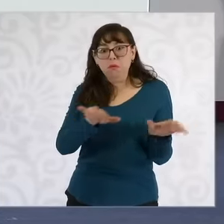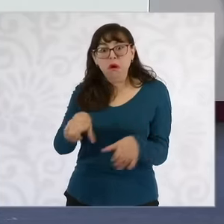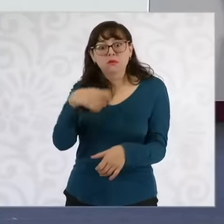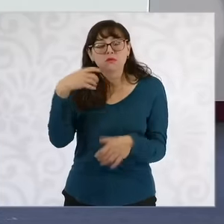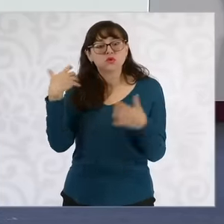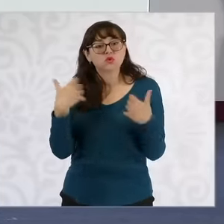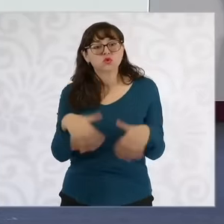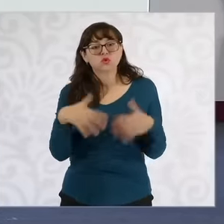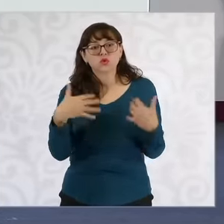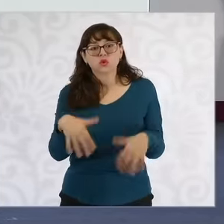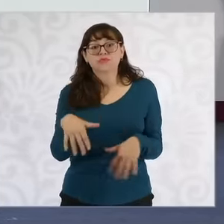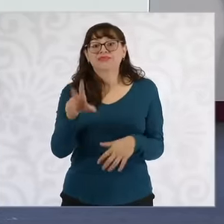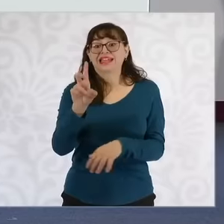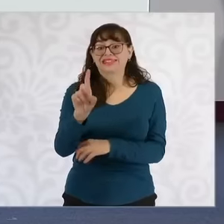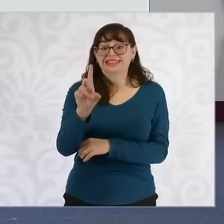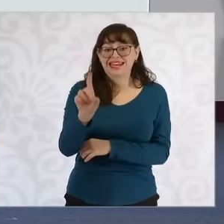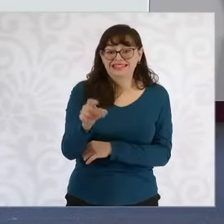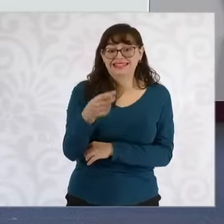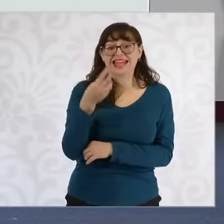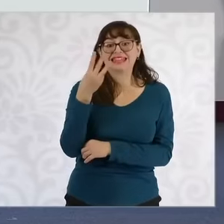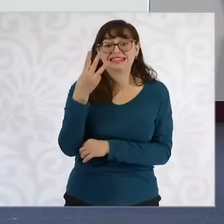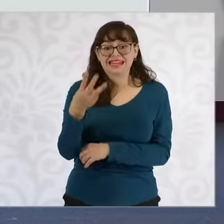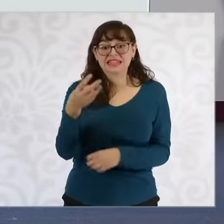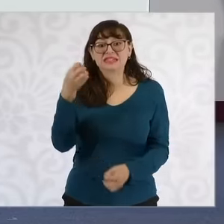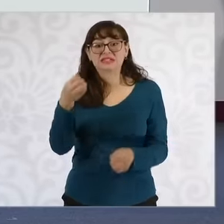este circuito hay 33